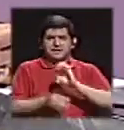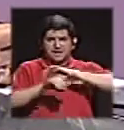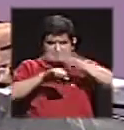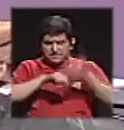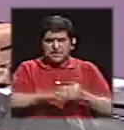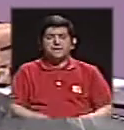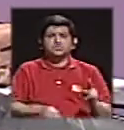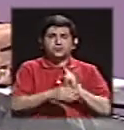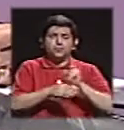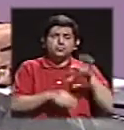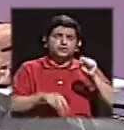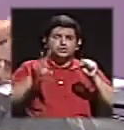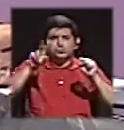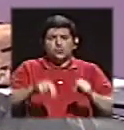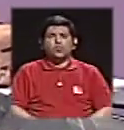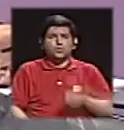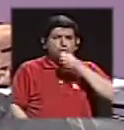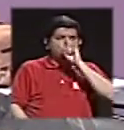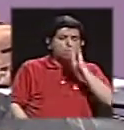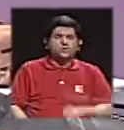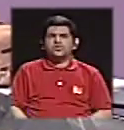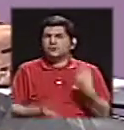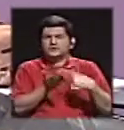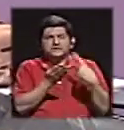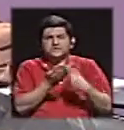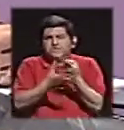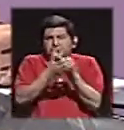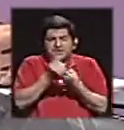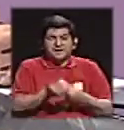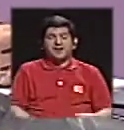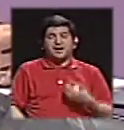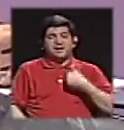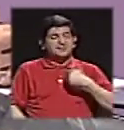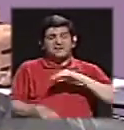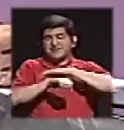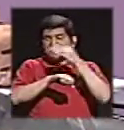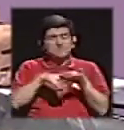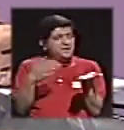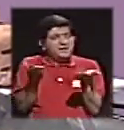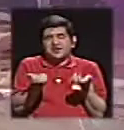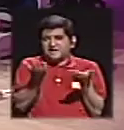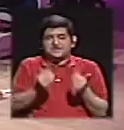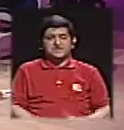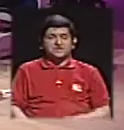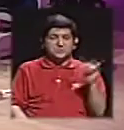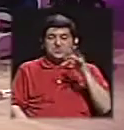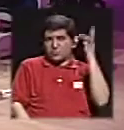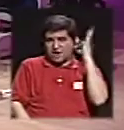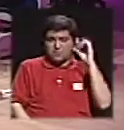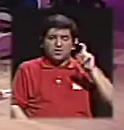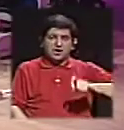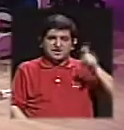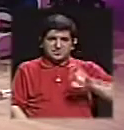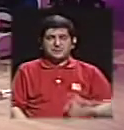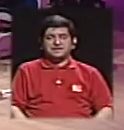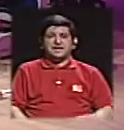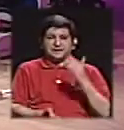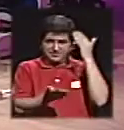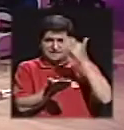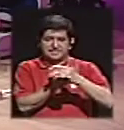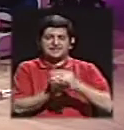no un condón, va a haber embarazos no deseados, y en ese caso yo creo que va a haber mujeres que los van a querer